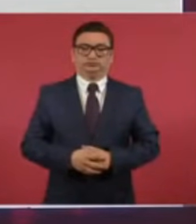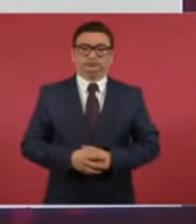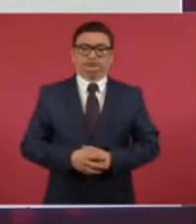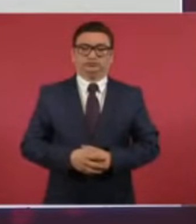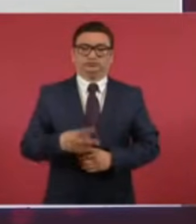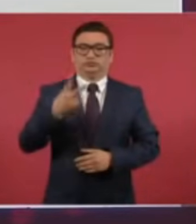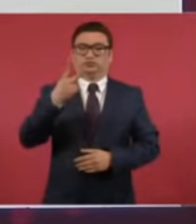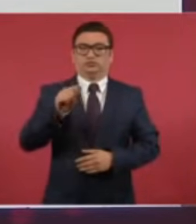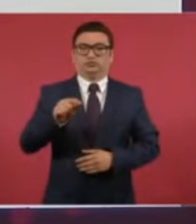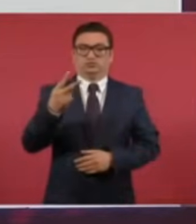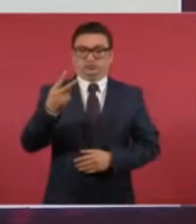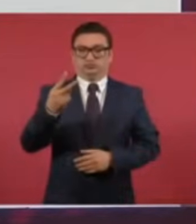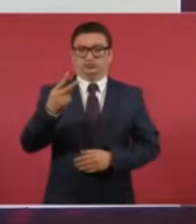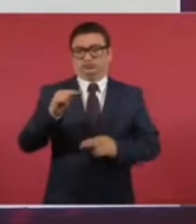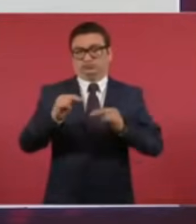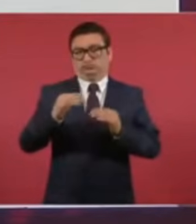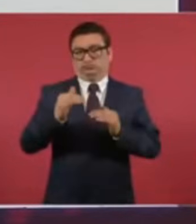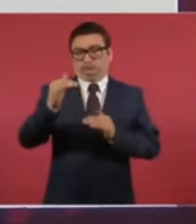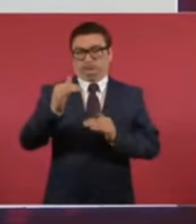2.2 arriba.